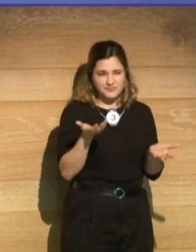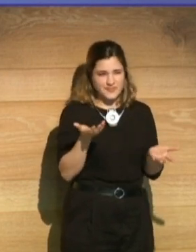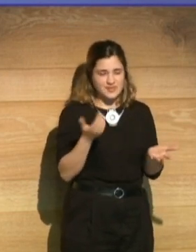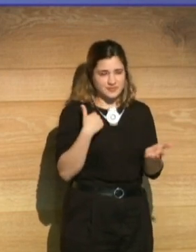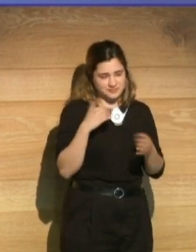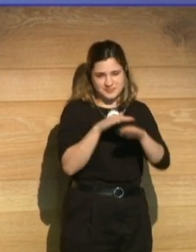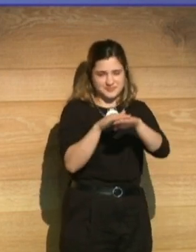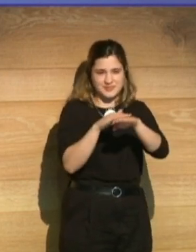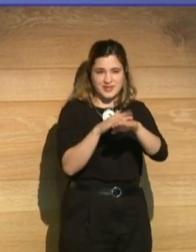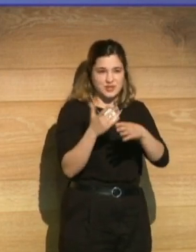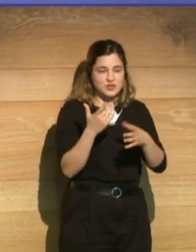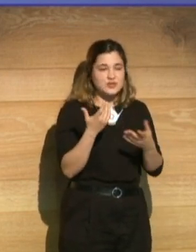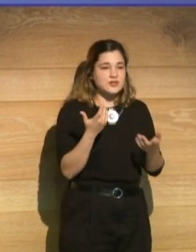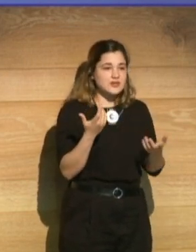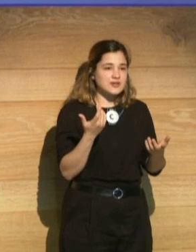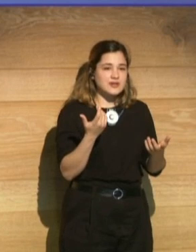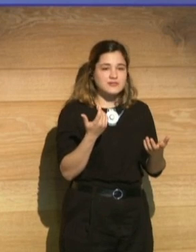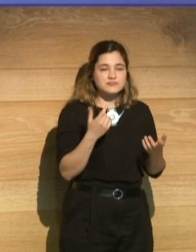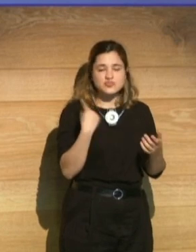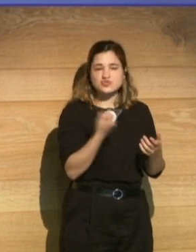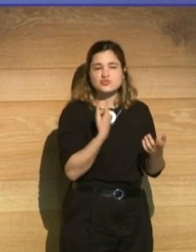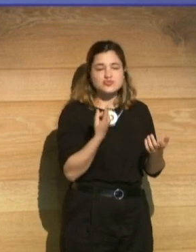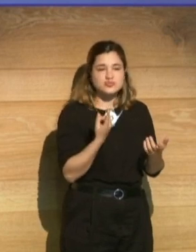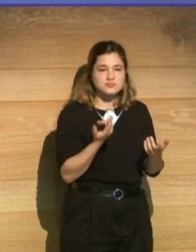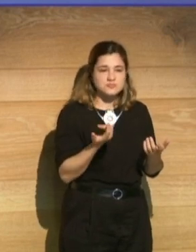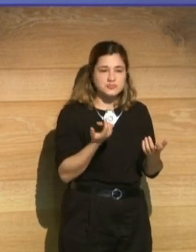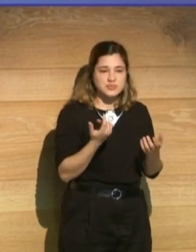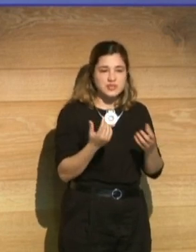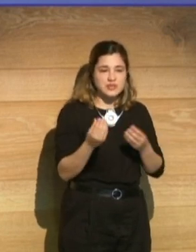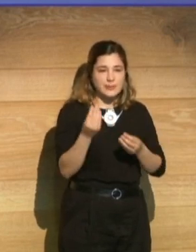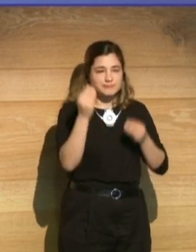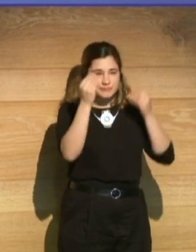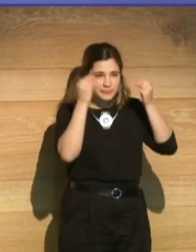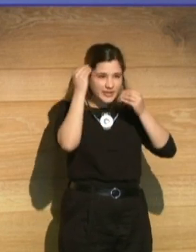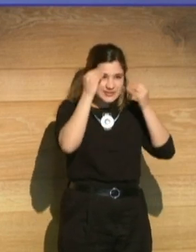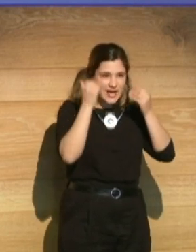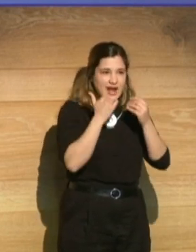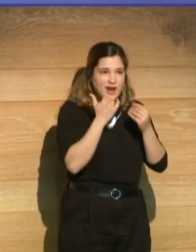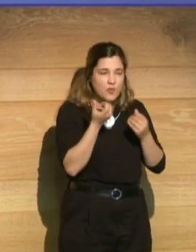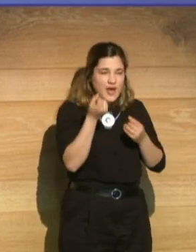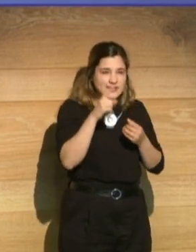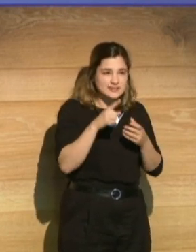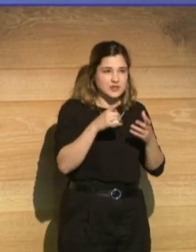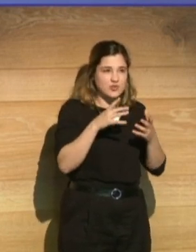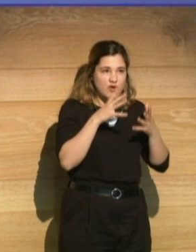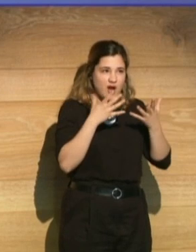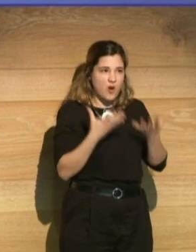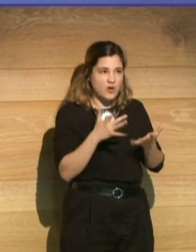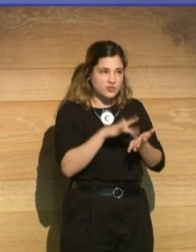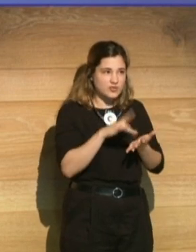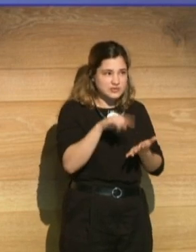Pido disculpa. Nosotros no tenemos preguntarnos si algo similar podría acontecer.